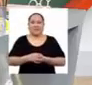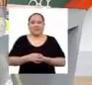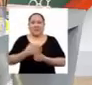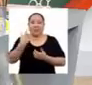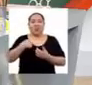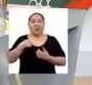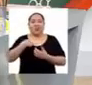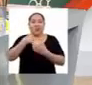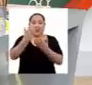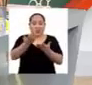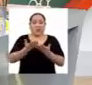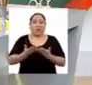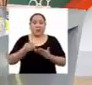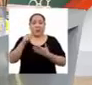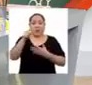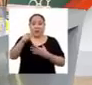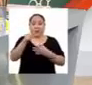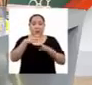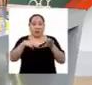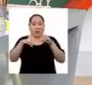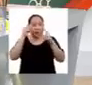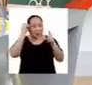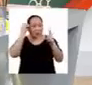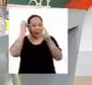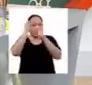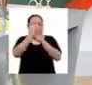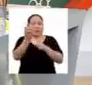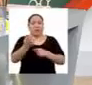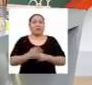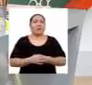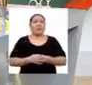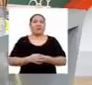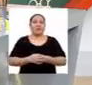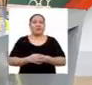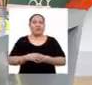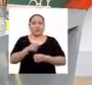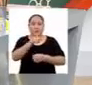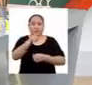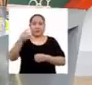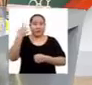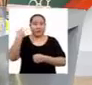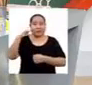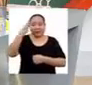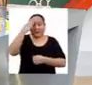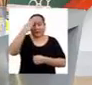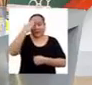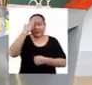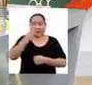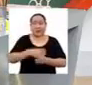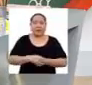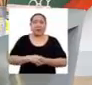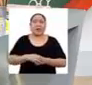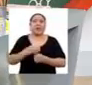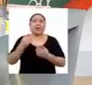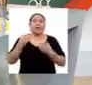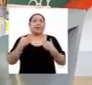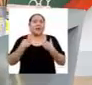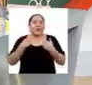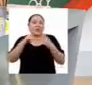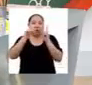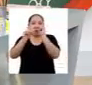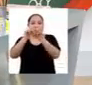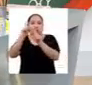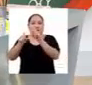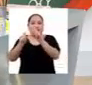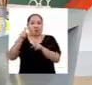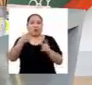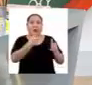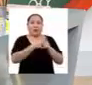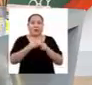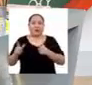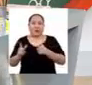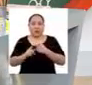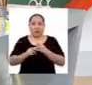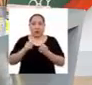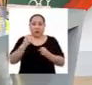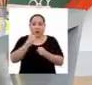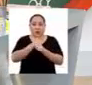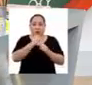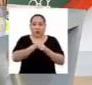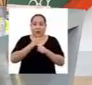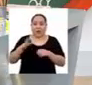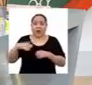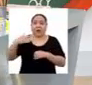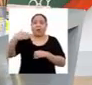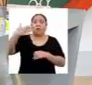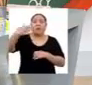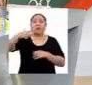Los invito a realizar el siguiente reto. Como saben, ya tenemos el cuestionario listo para poder trabajarlo en el